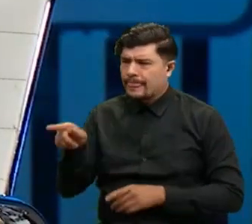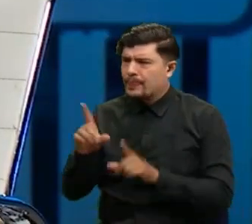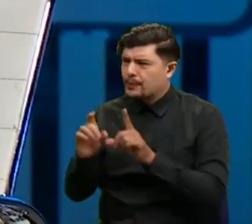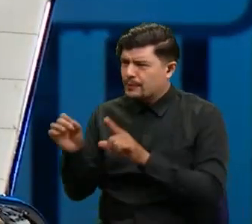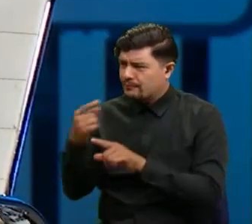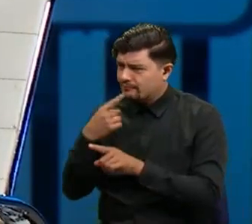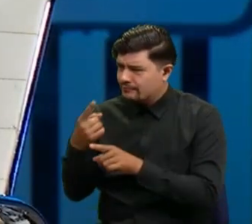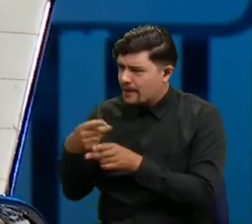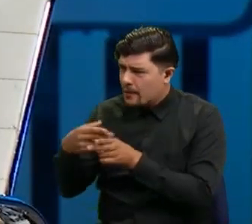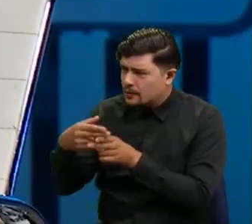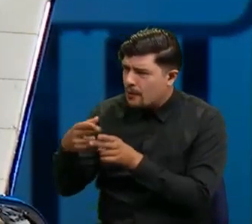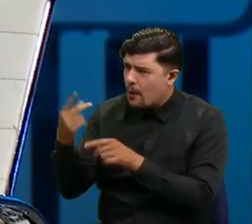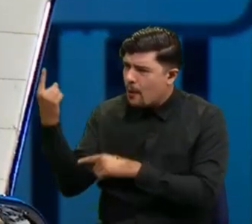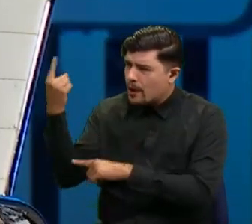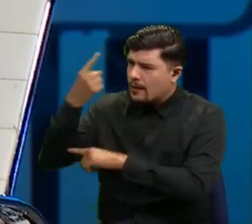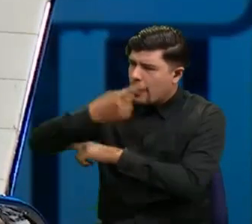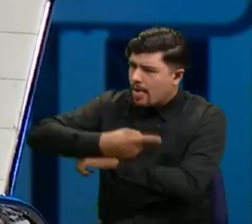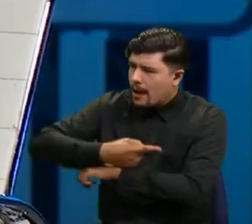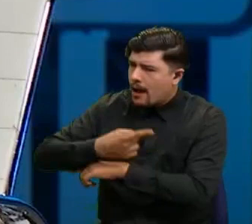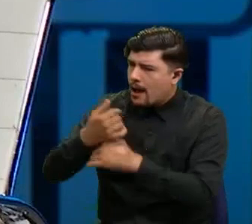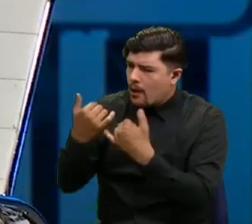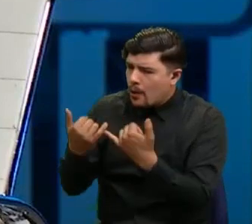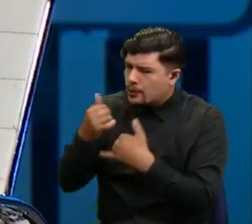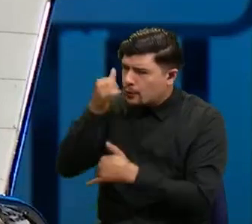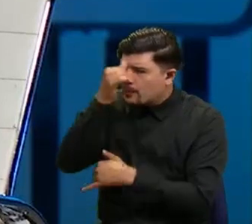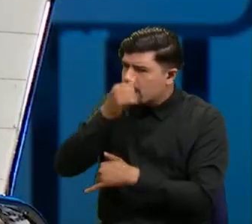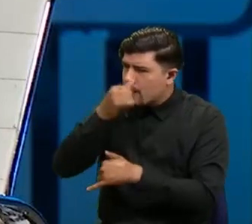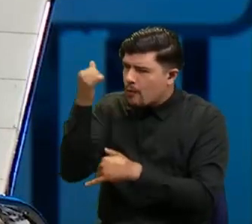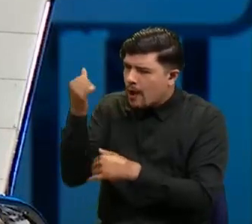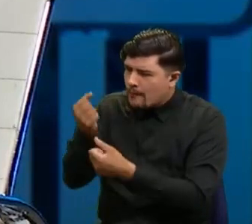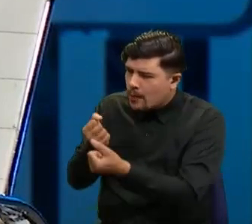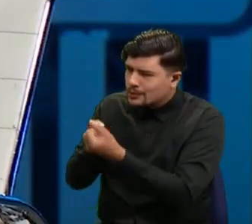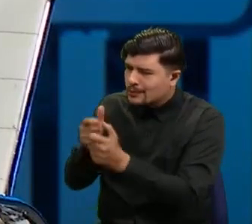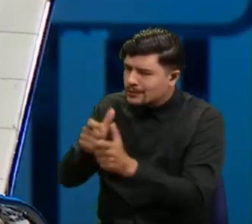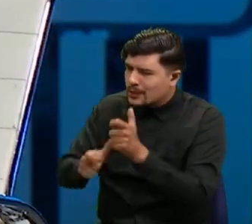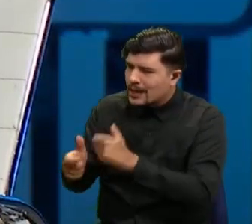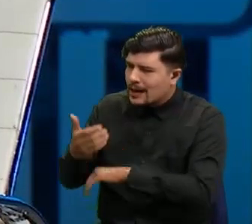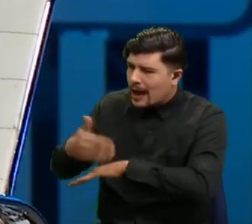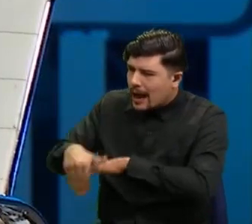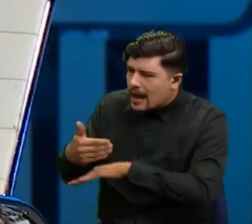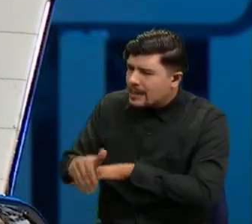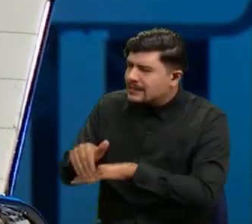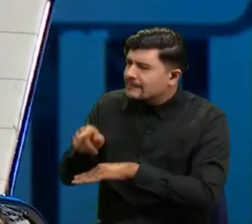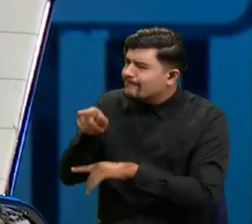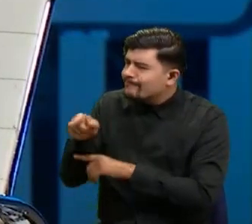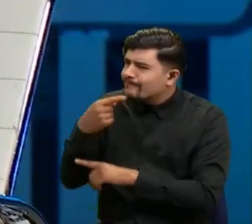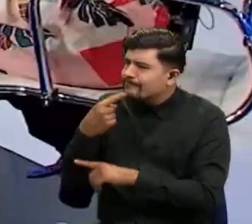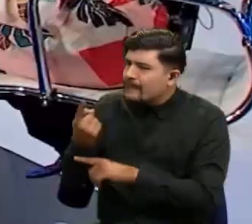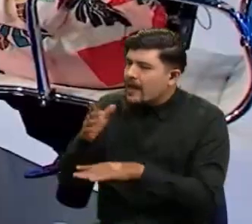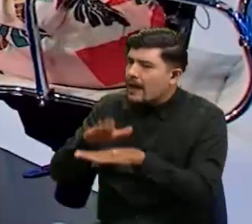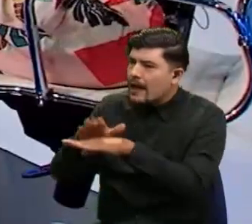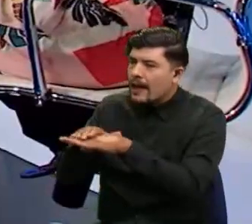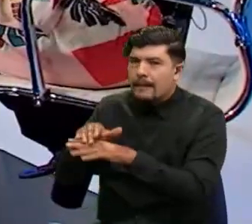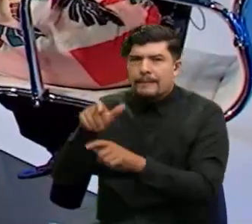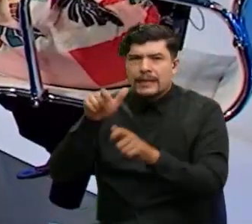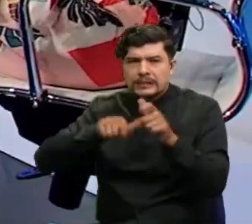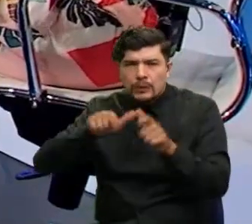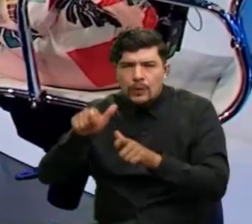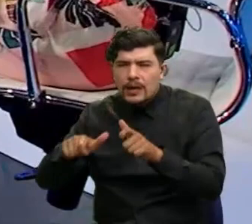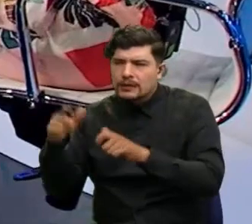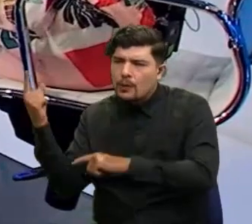realizando precisamente con los habitantes de calle. Háblenos también de si se va a realizar jornadas con taxistas, que son algunos de los que han